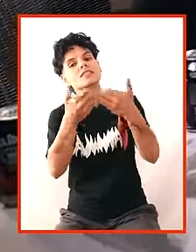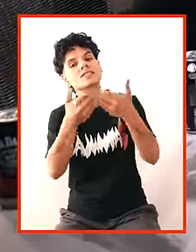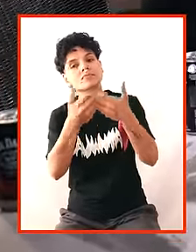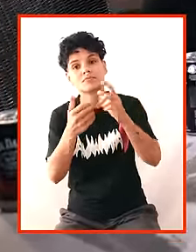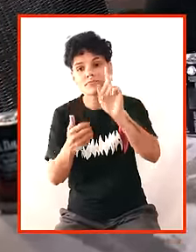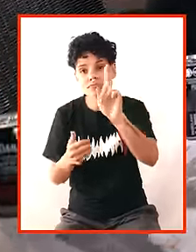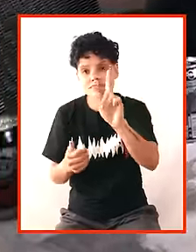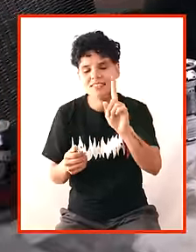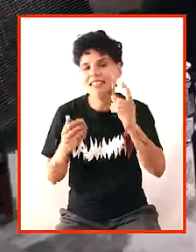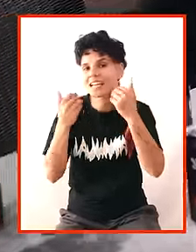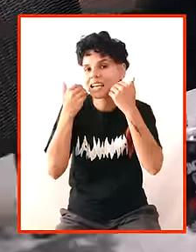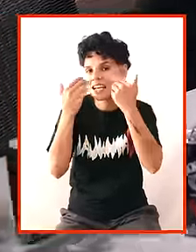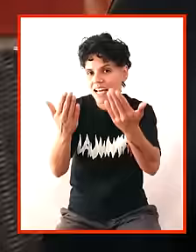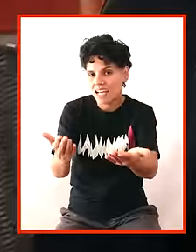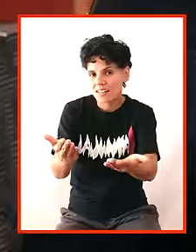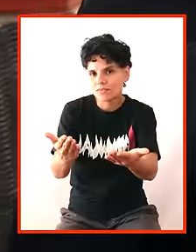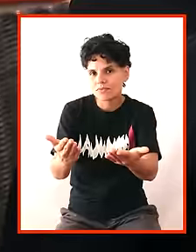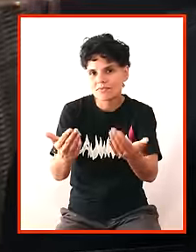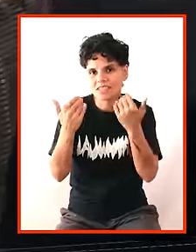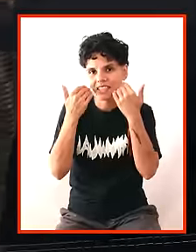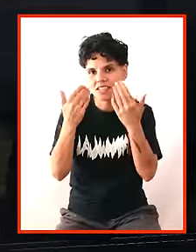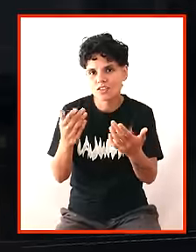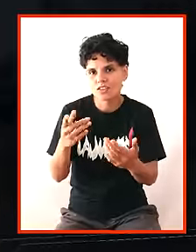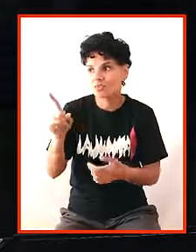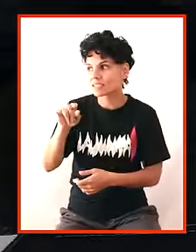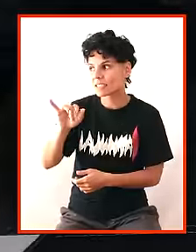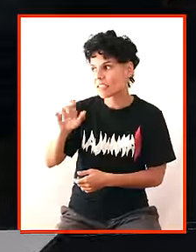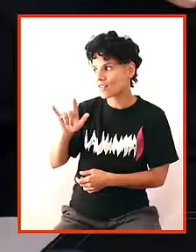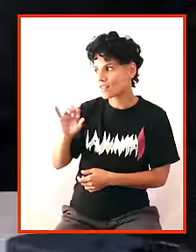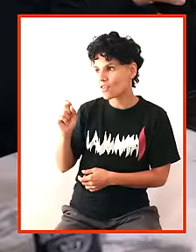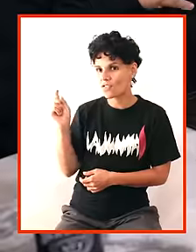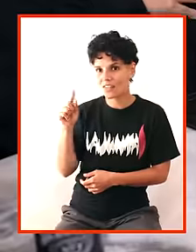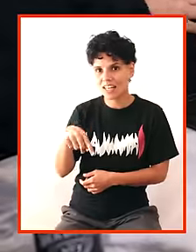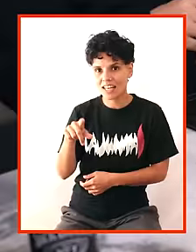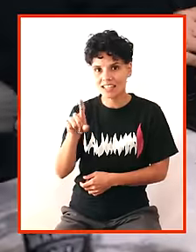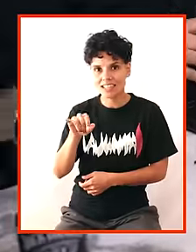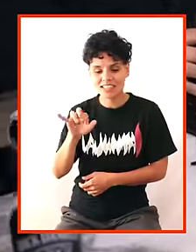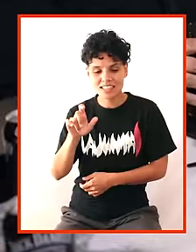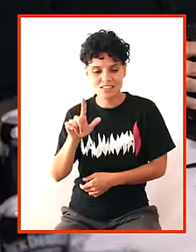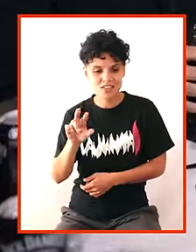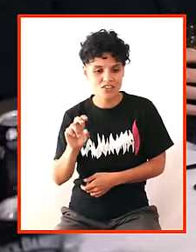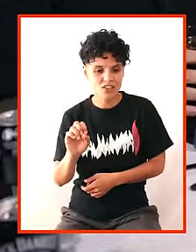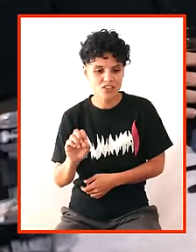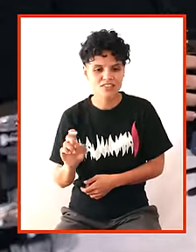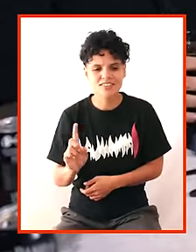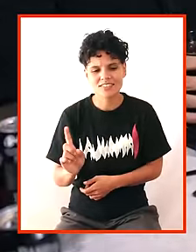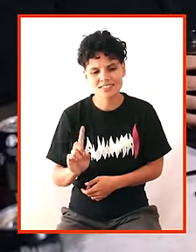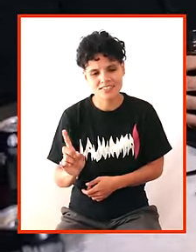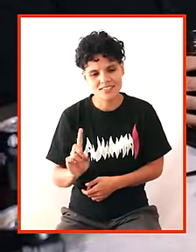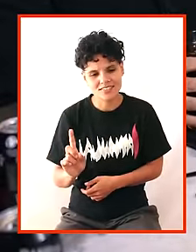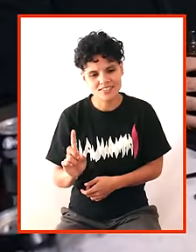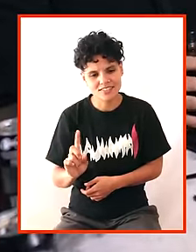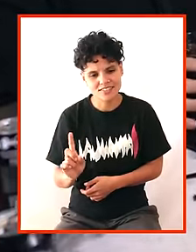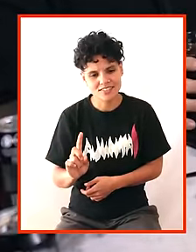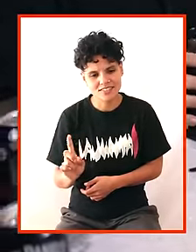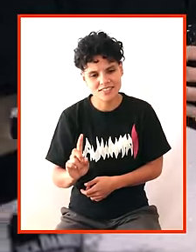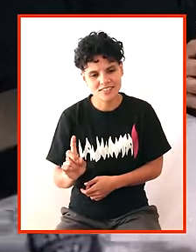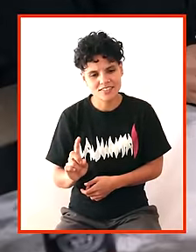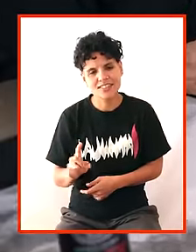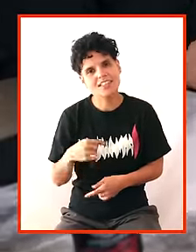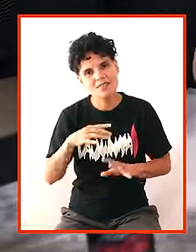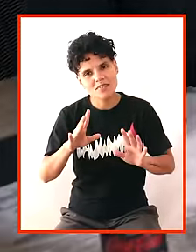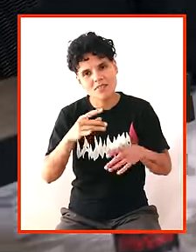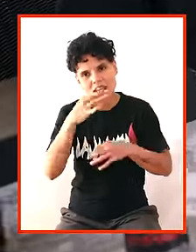JC. ¿En serio? ¿Silvio? Sí. ¿Quieres comentar Silvio? Silvio, voy a decir Silvio. No, les teníamos, les cuento, ¿no? Por acá. La que les teníamos, les